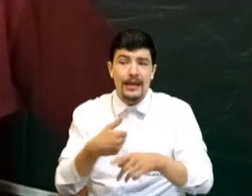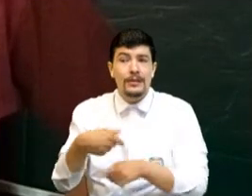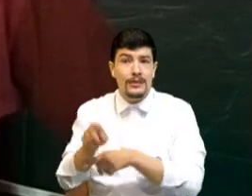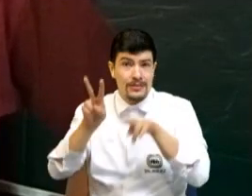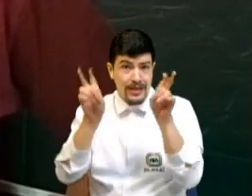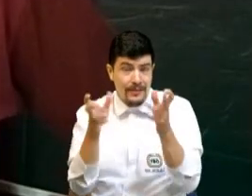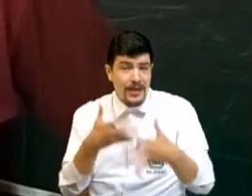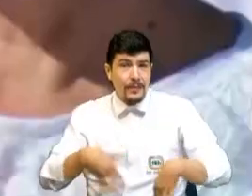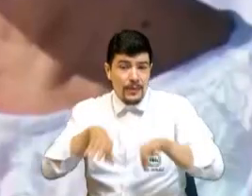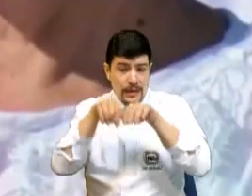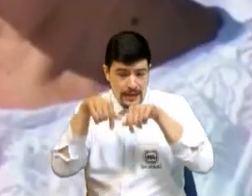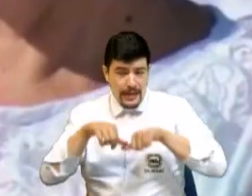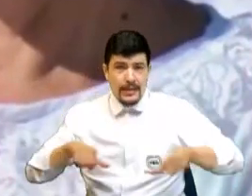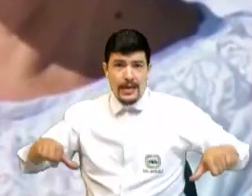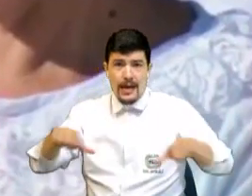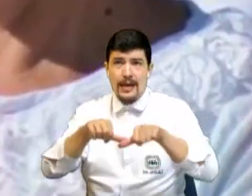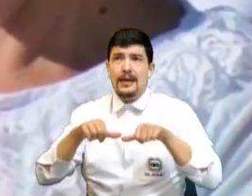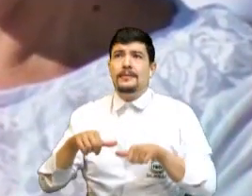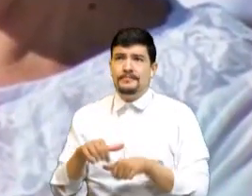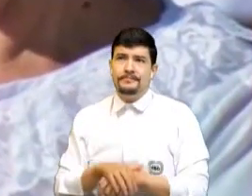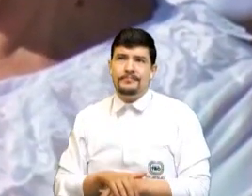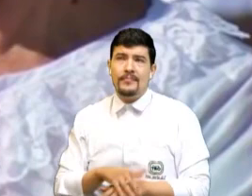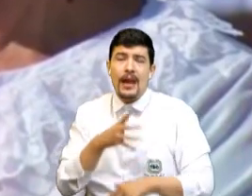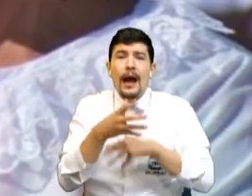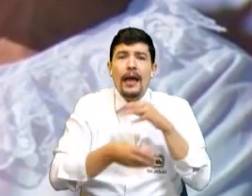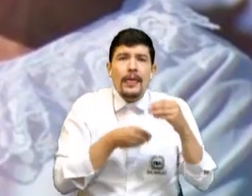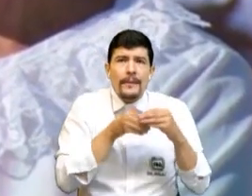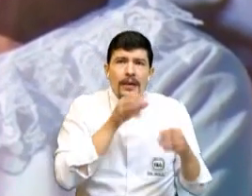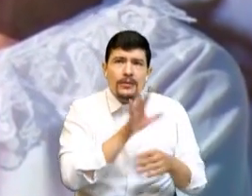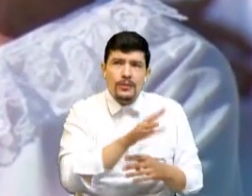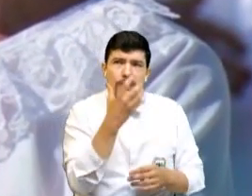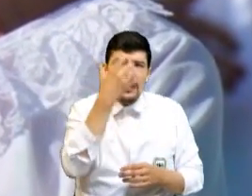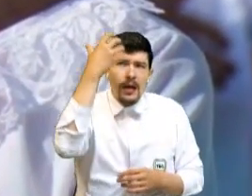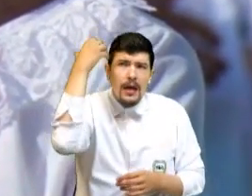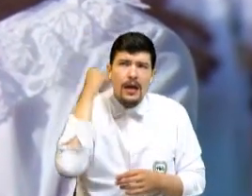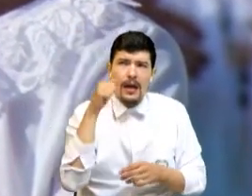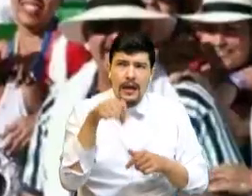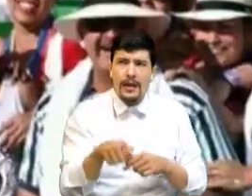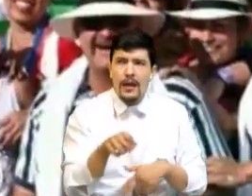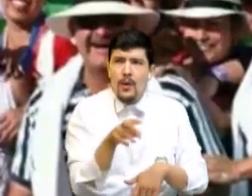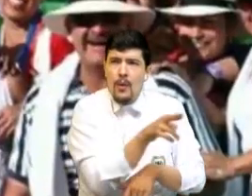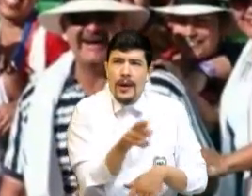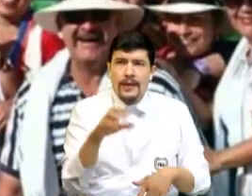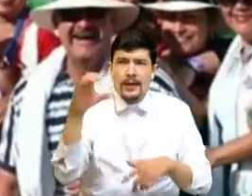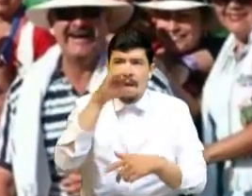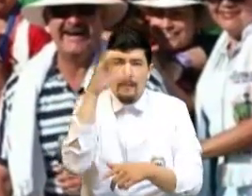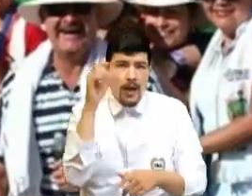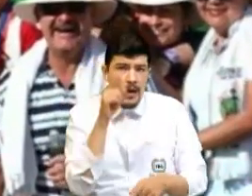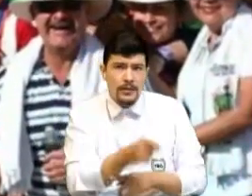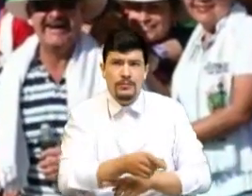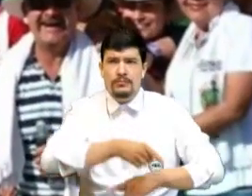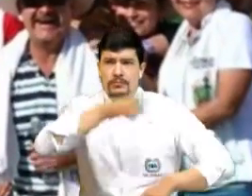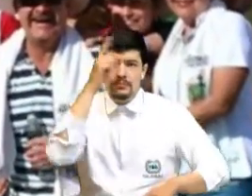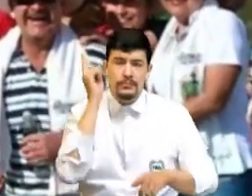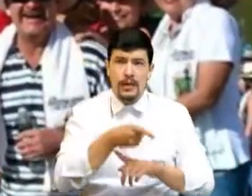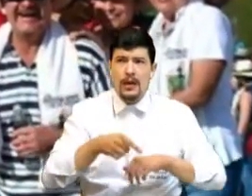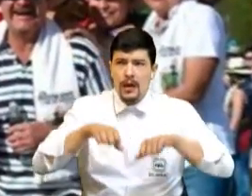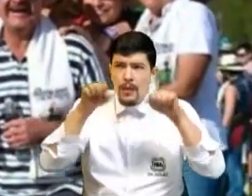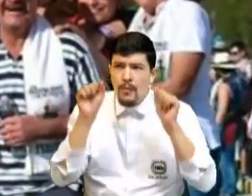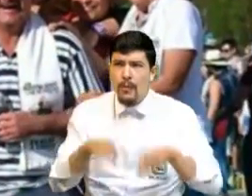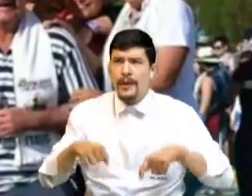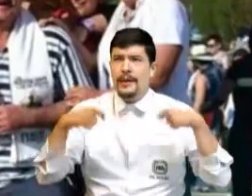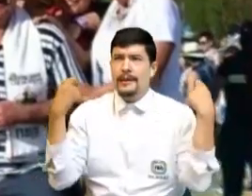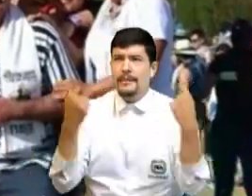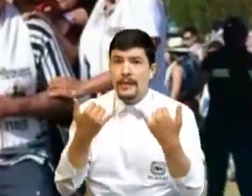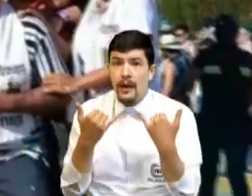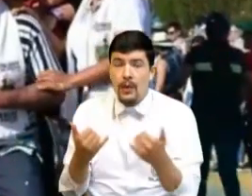con la provincia de García Rovira. Asimismo, el tradicional carnaval del oriente colombiano cuenta con esta ordenanza que permite su impulso